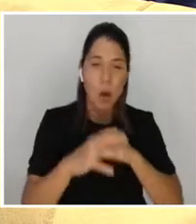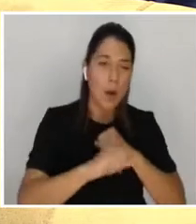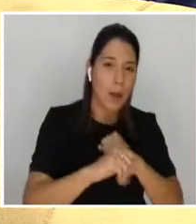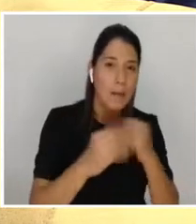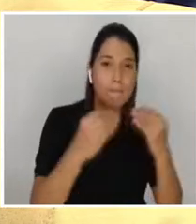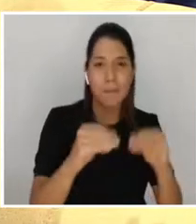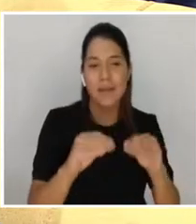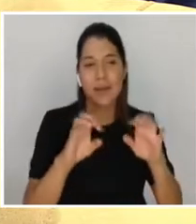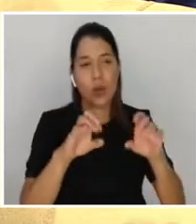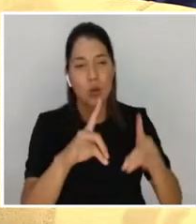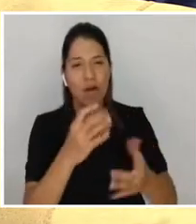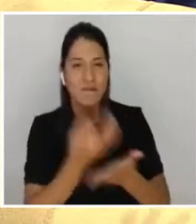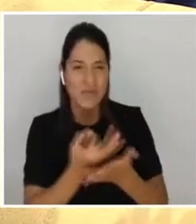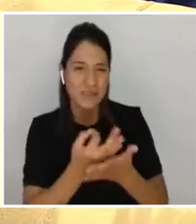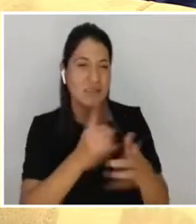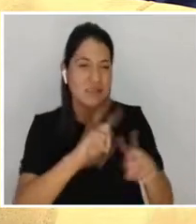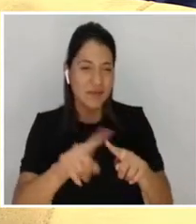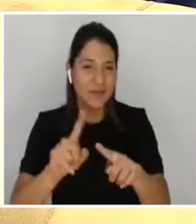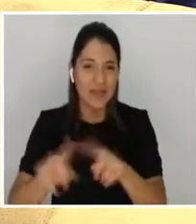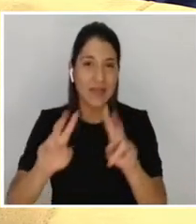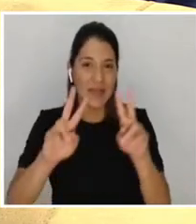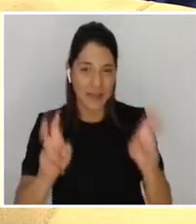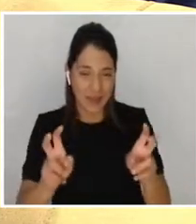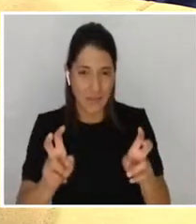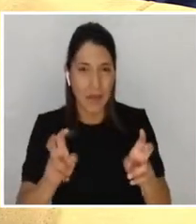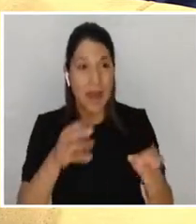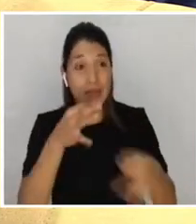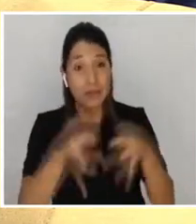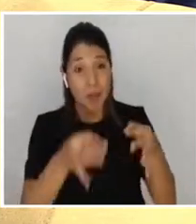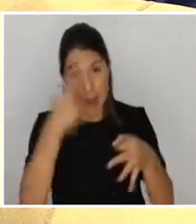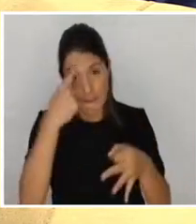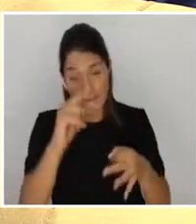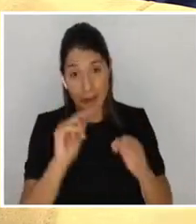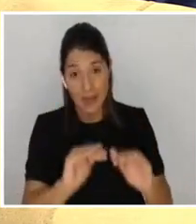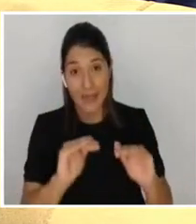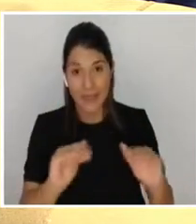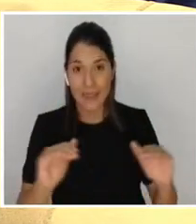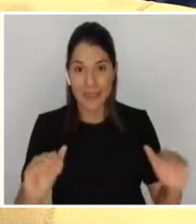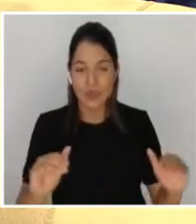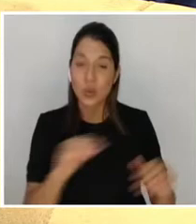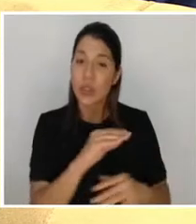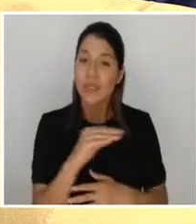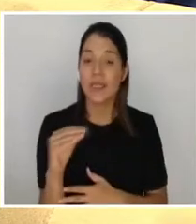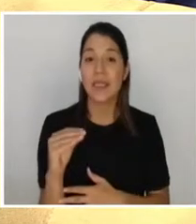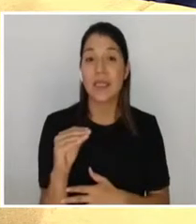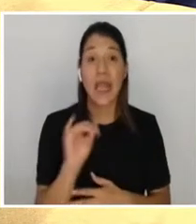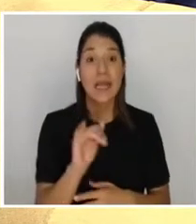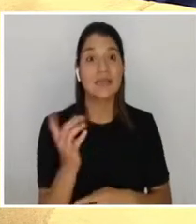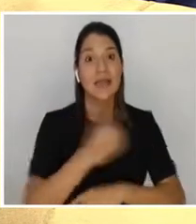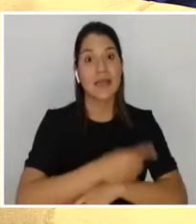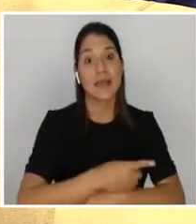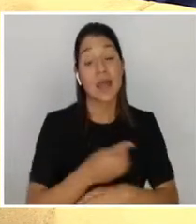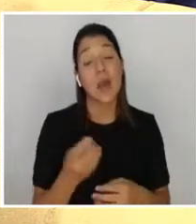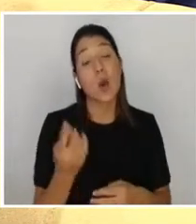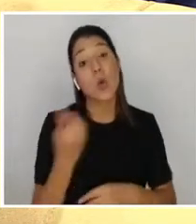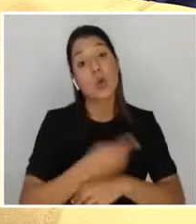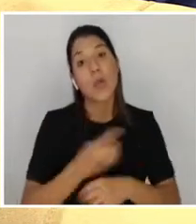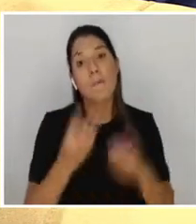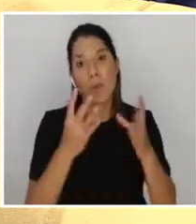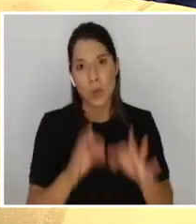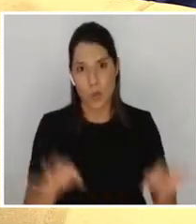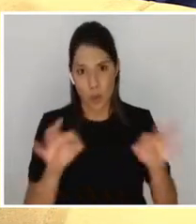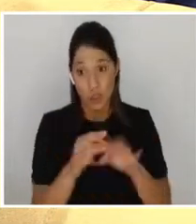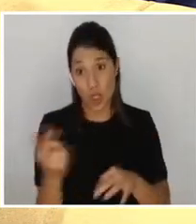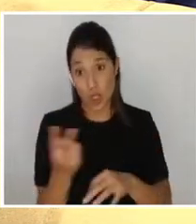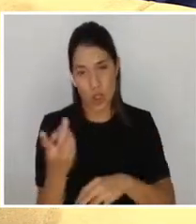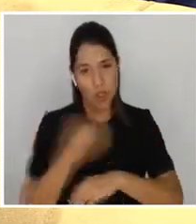como varios temas, ¿verdad? Explicados para niños. Y este día va a ser un día muy importante. Bueno, estos dos días van a ser días muy